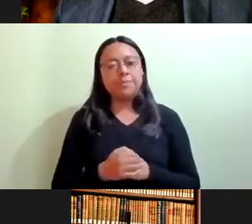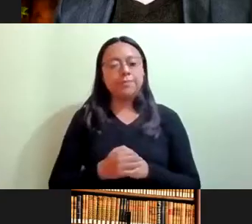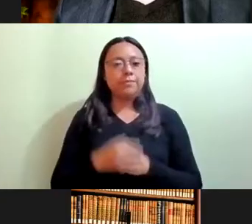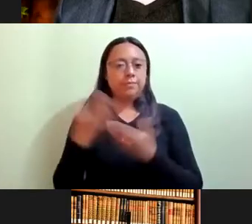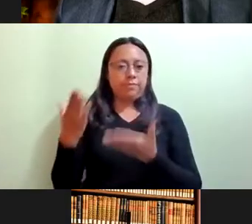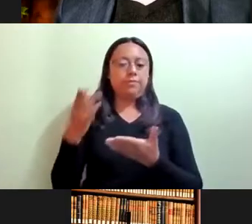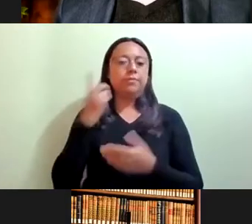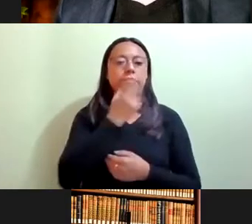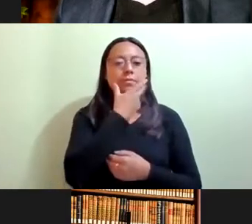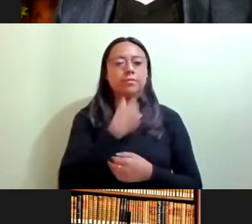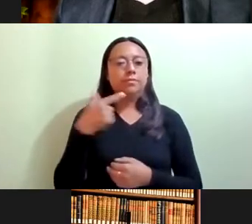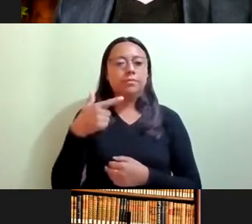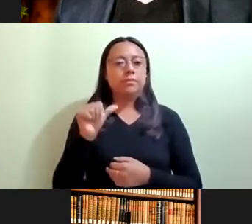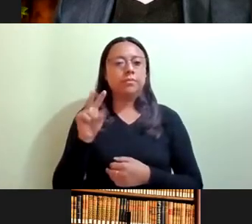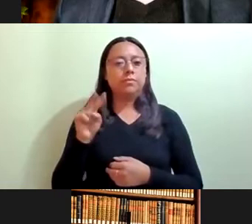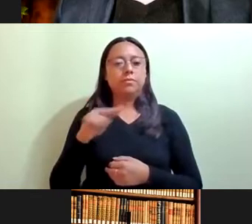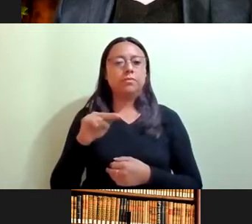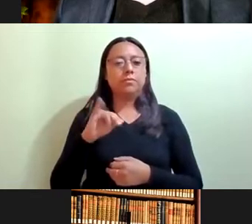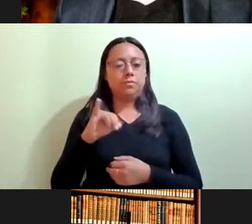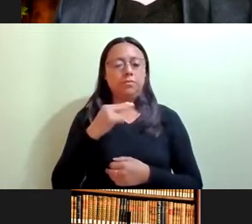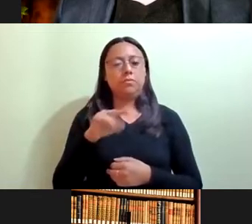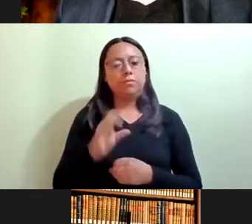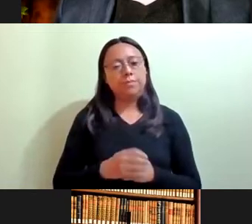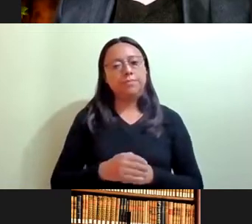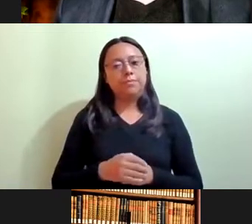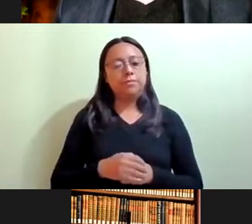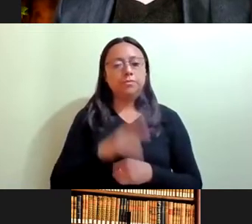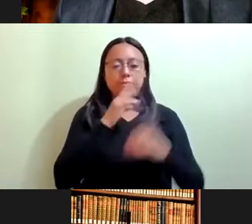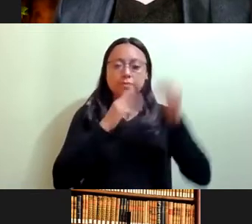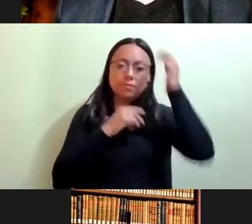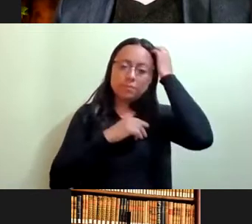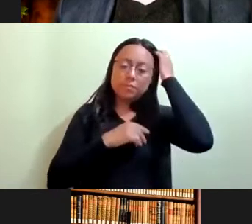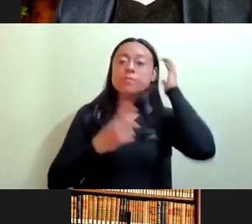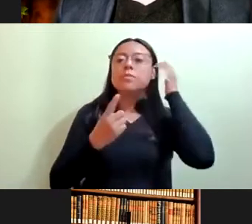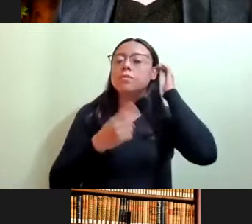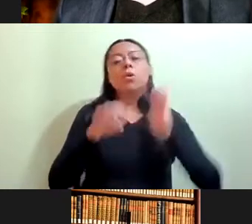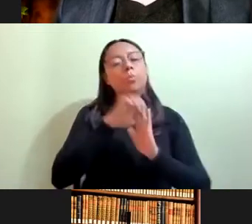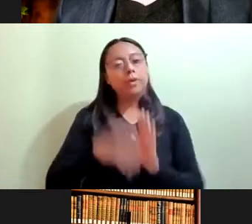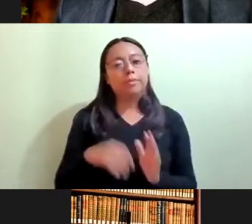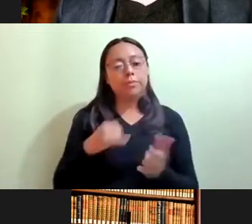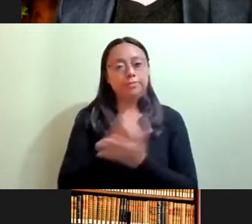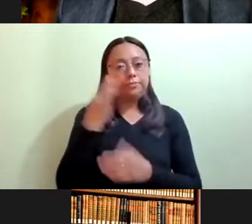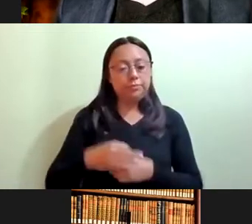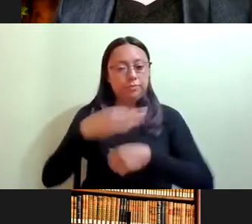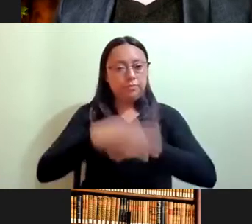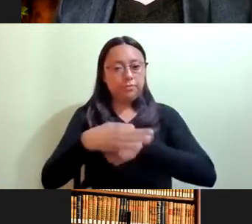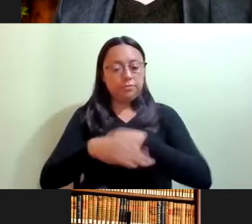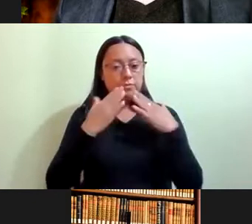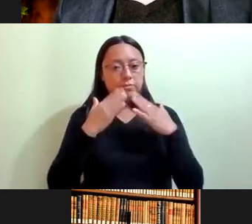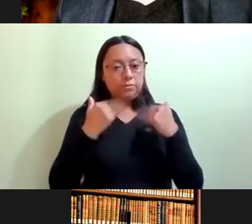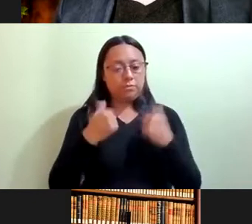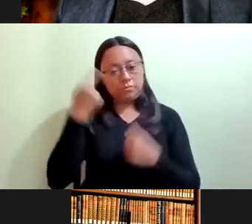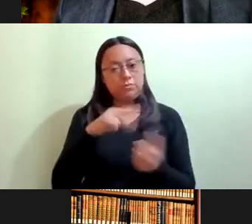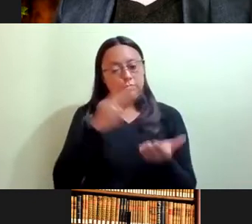pero si existiera esta preocupación, el día de mañana, si el dictamen no trajera un transitorio que le diera validez